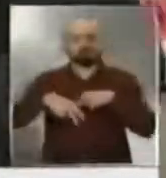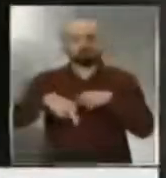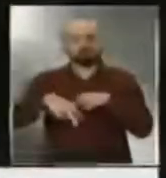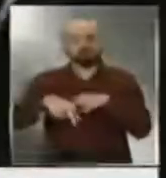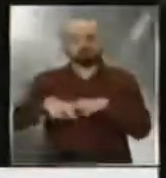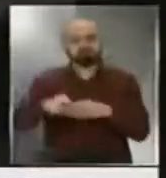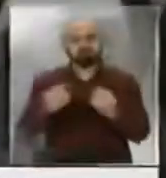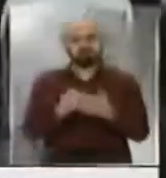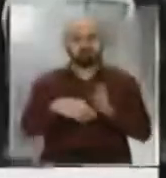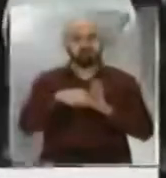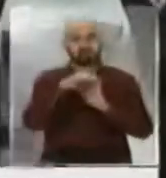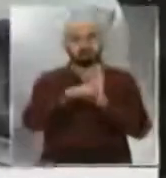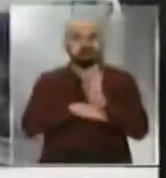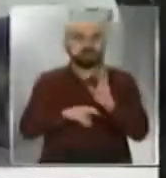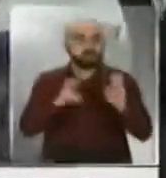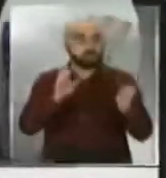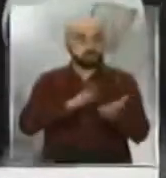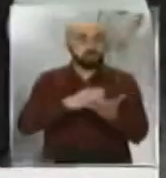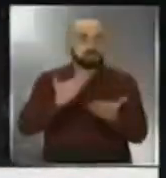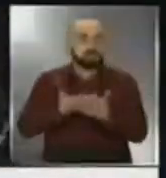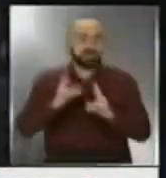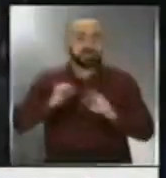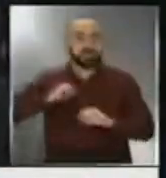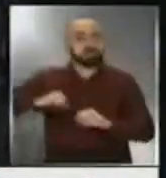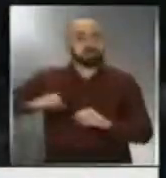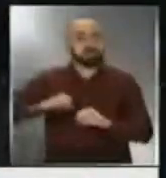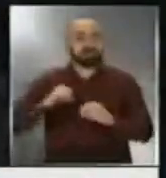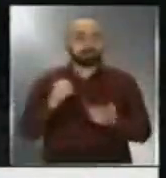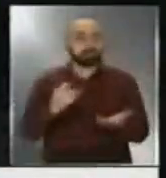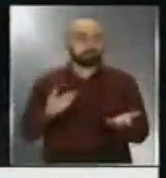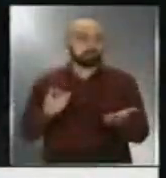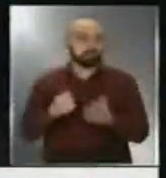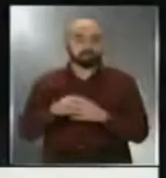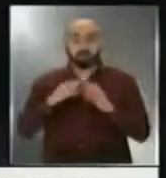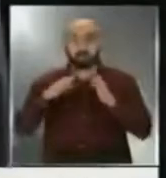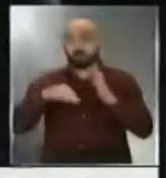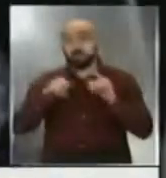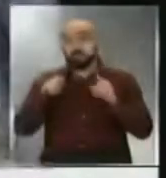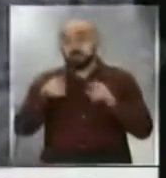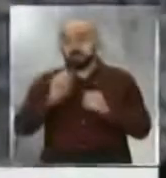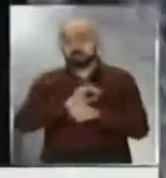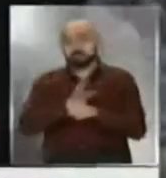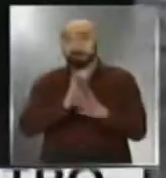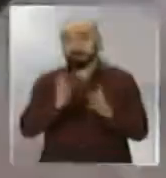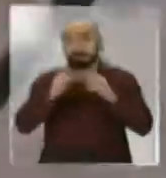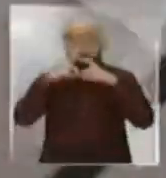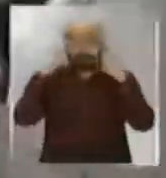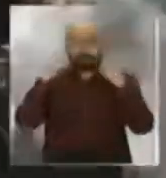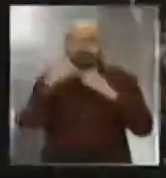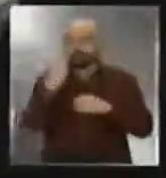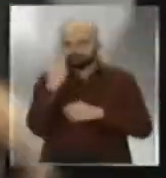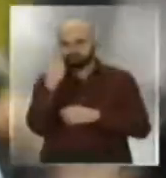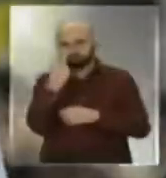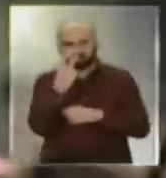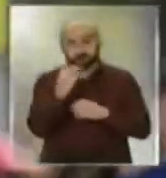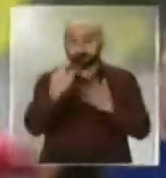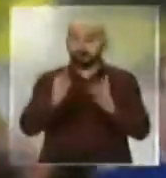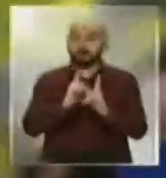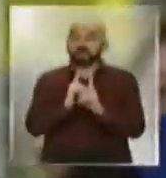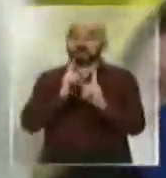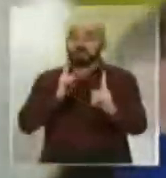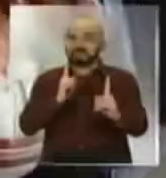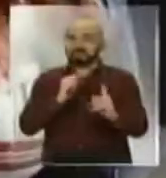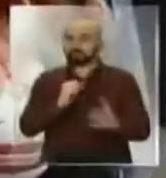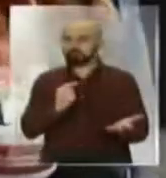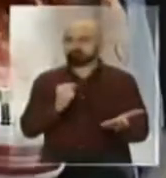las medidas sanitarias para evitar un contagio. La mascarilla parece la más utilizada. Encontrar la distancia social es más